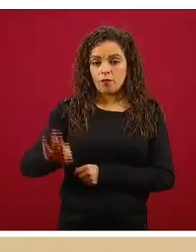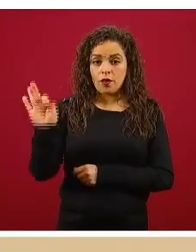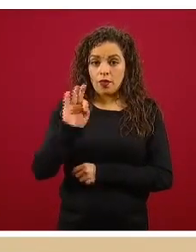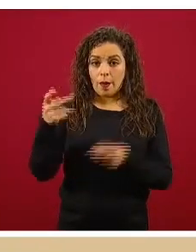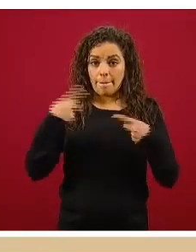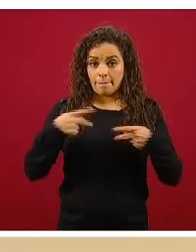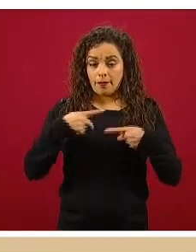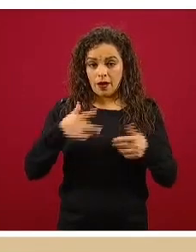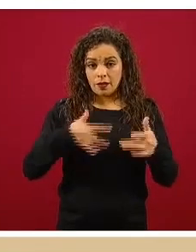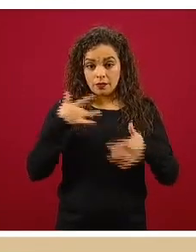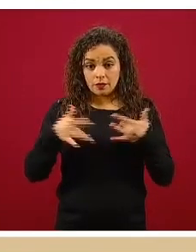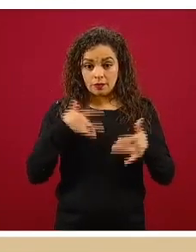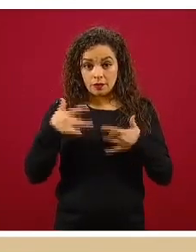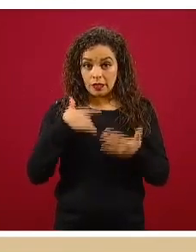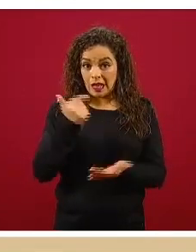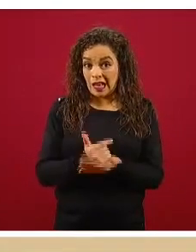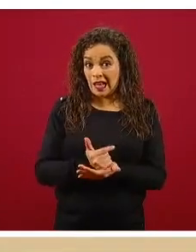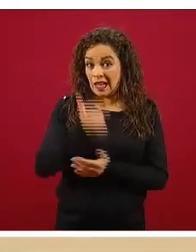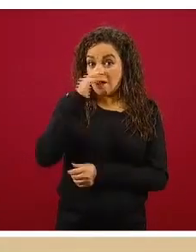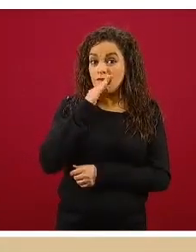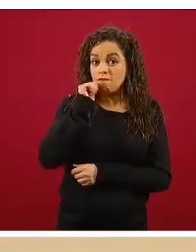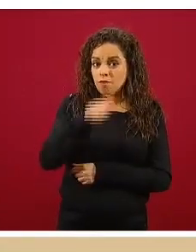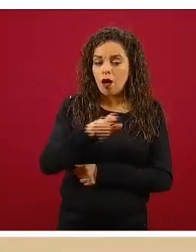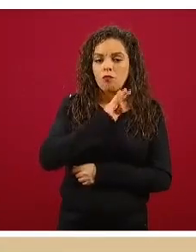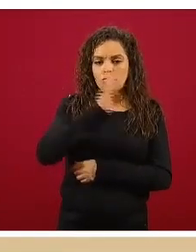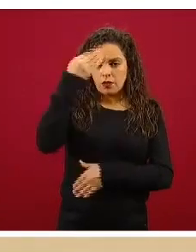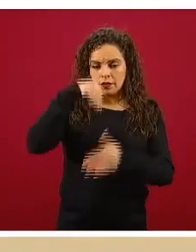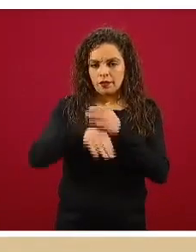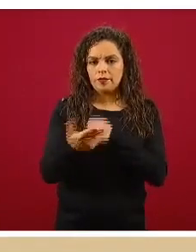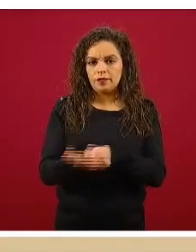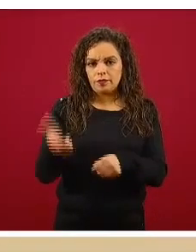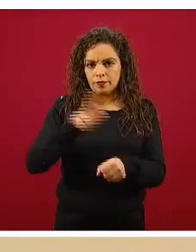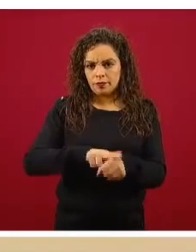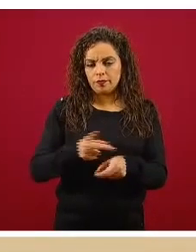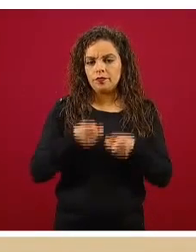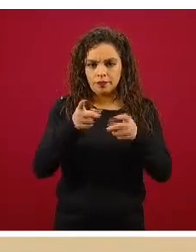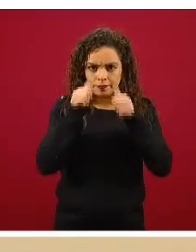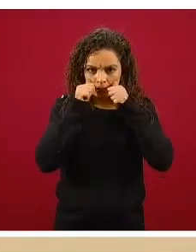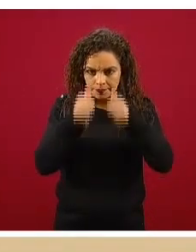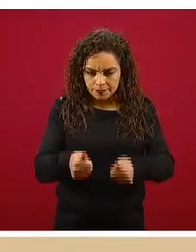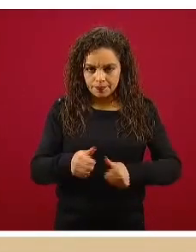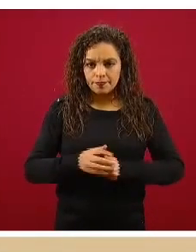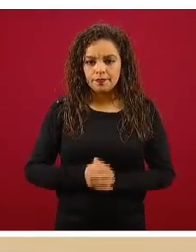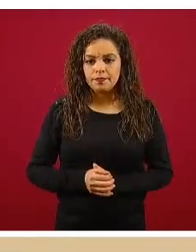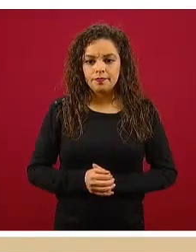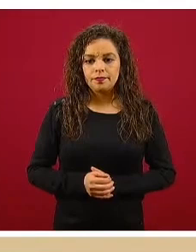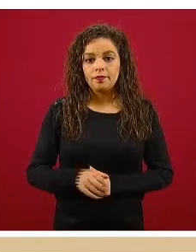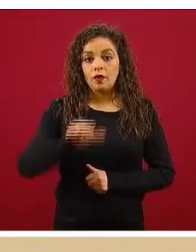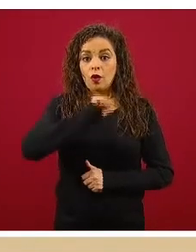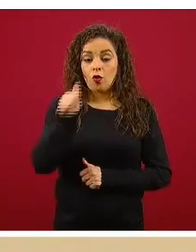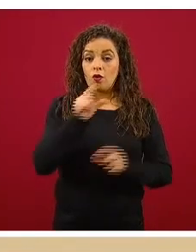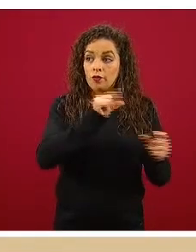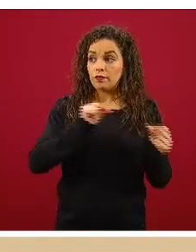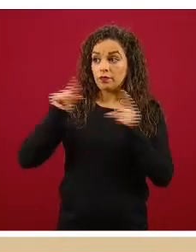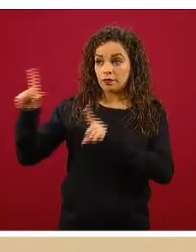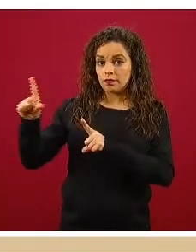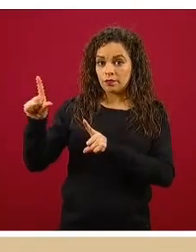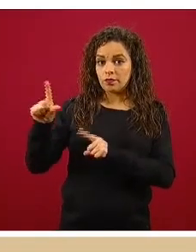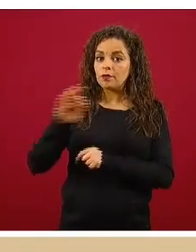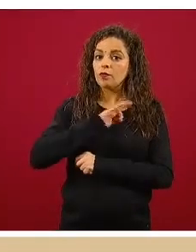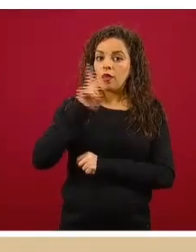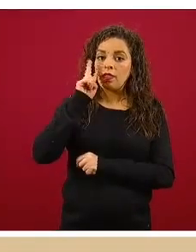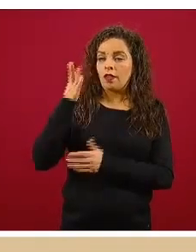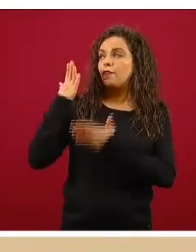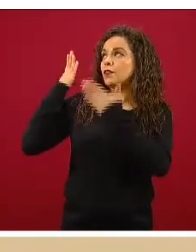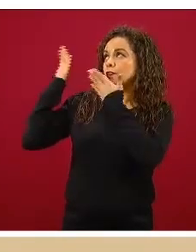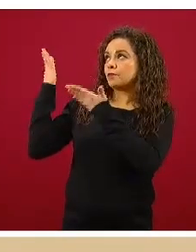presentando sintomatología grave. Si vemos en la siguiente diapositiva, vemos lógicamente que hay una heterogeneidad en